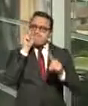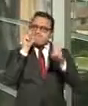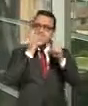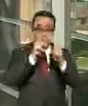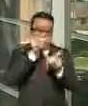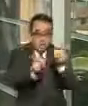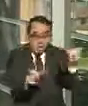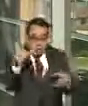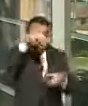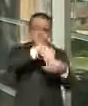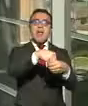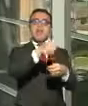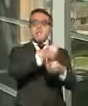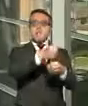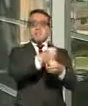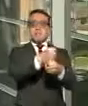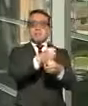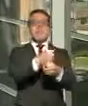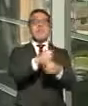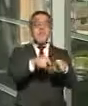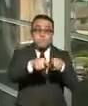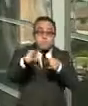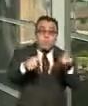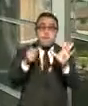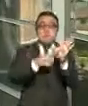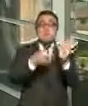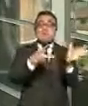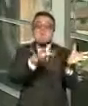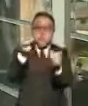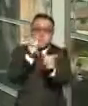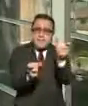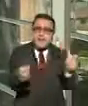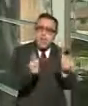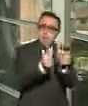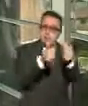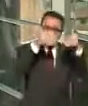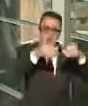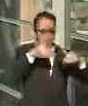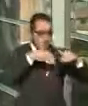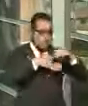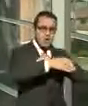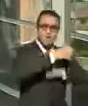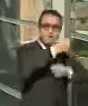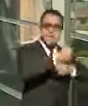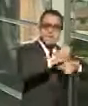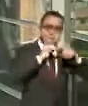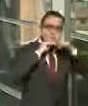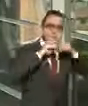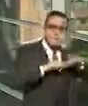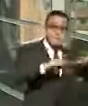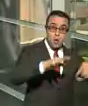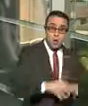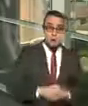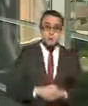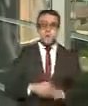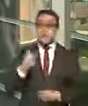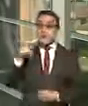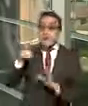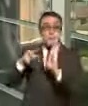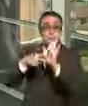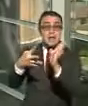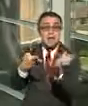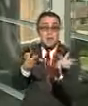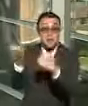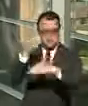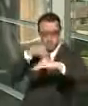Hoy más de 7.200 personas con discapacidad acceden a un puesto de trabajo en el sector público y más de